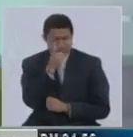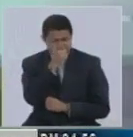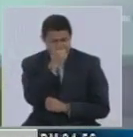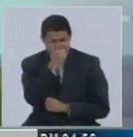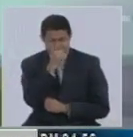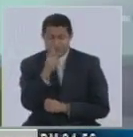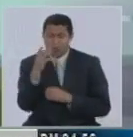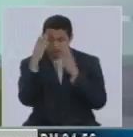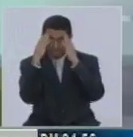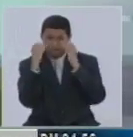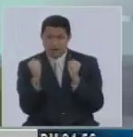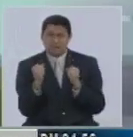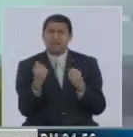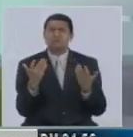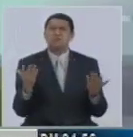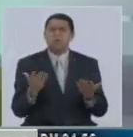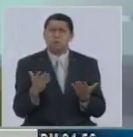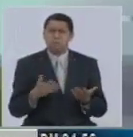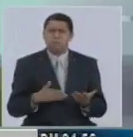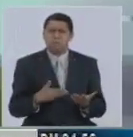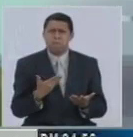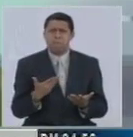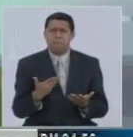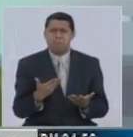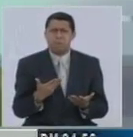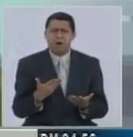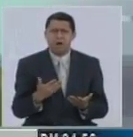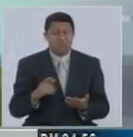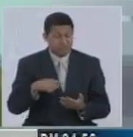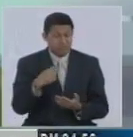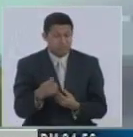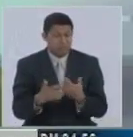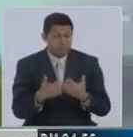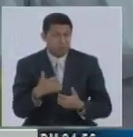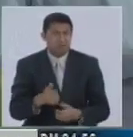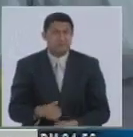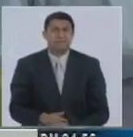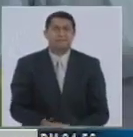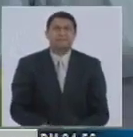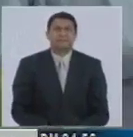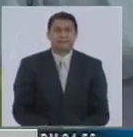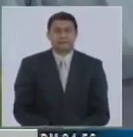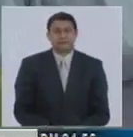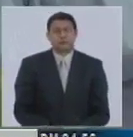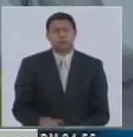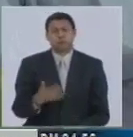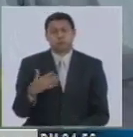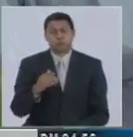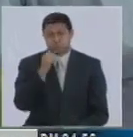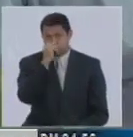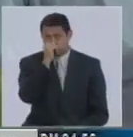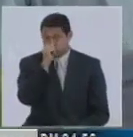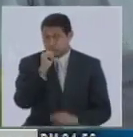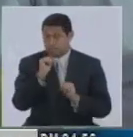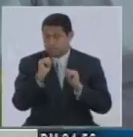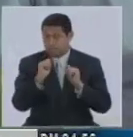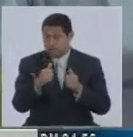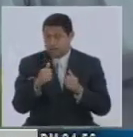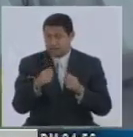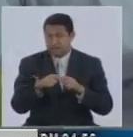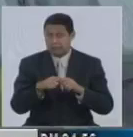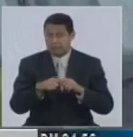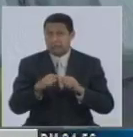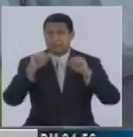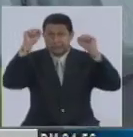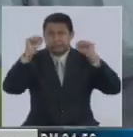de un especialista. ¿Cuáles podrían ser las consecuencias de esto? Fíjate, de entrada, las lesiones en los